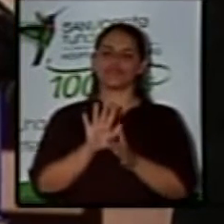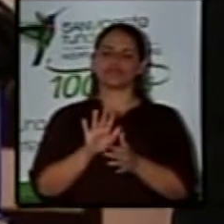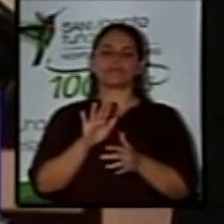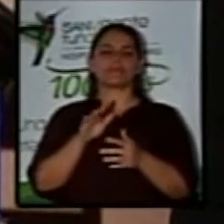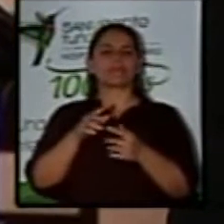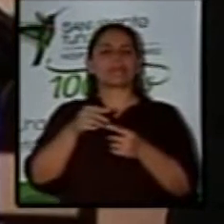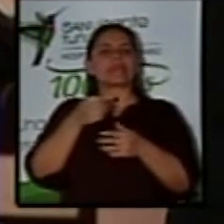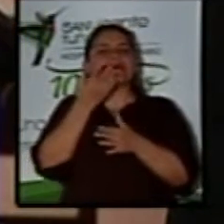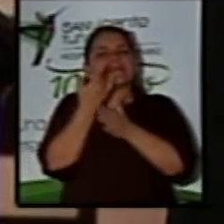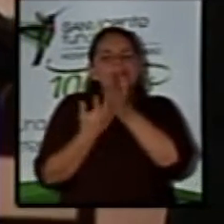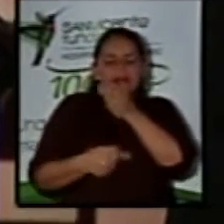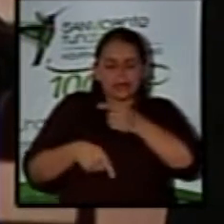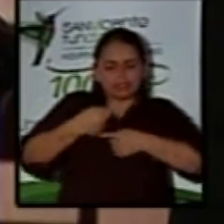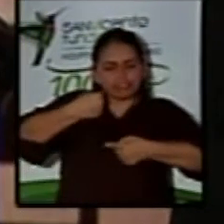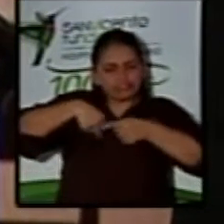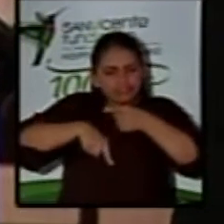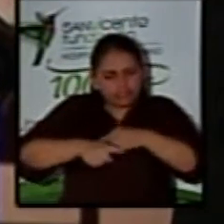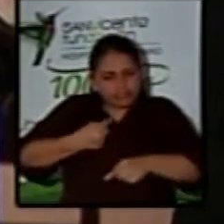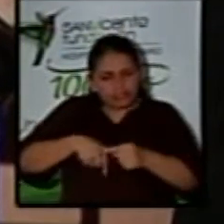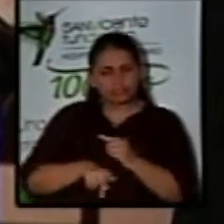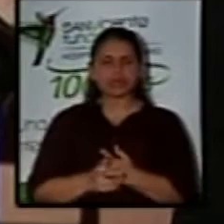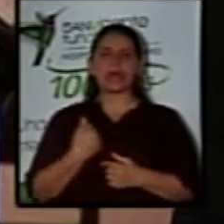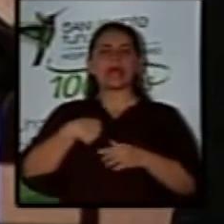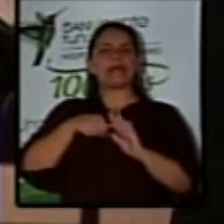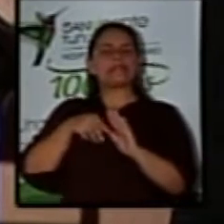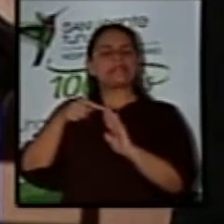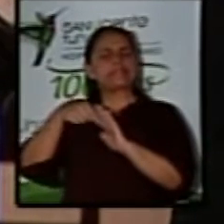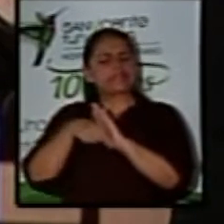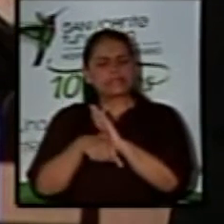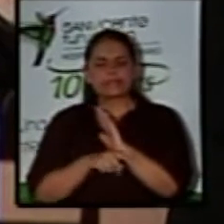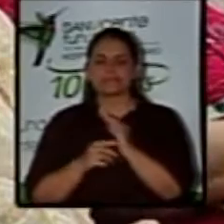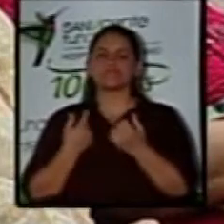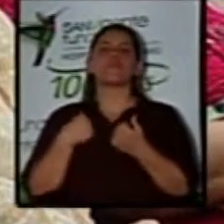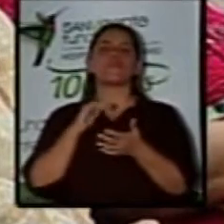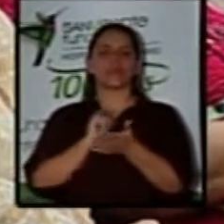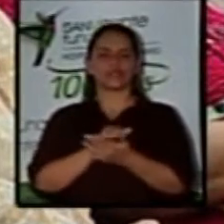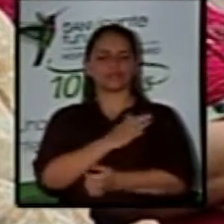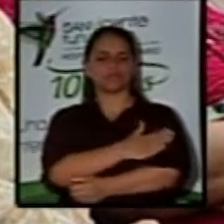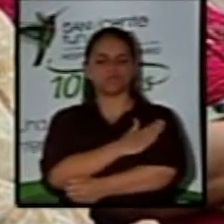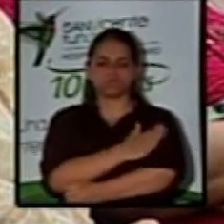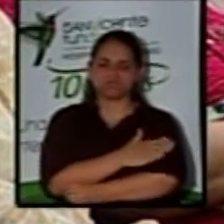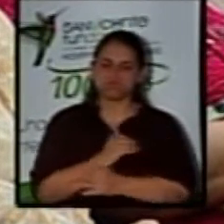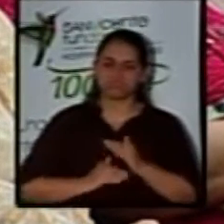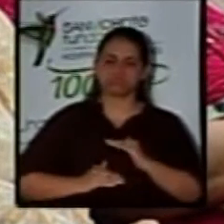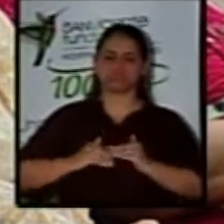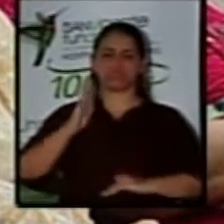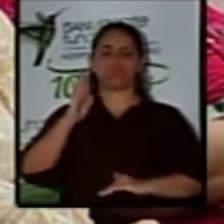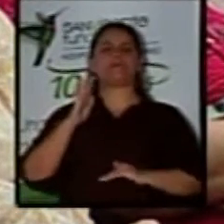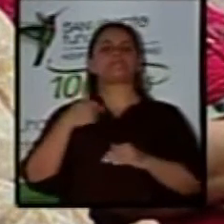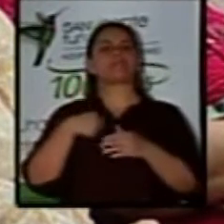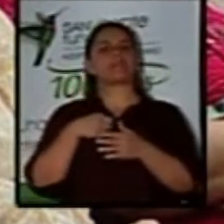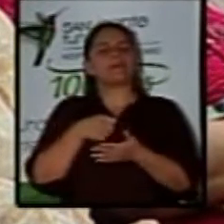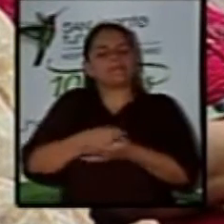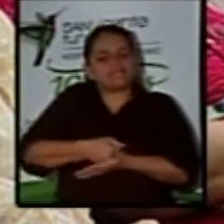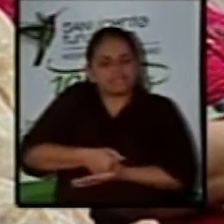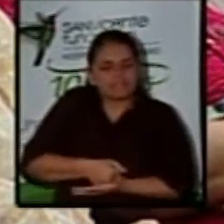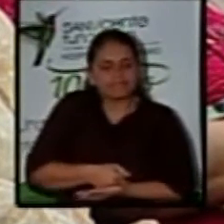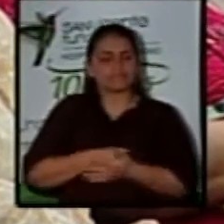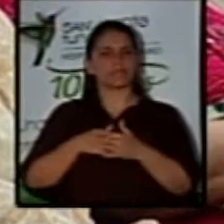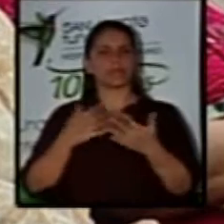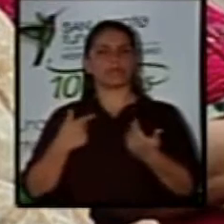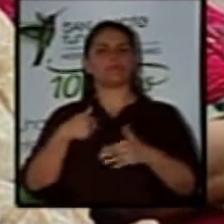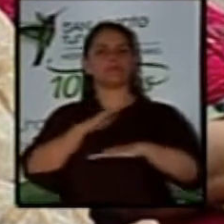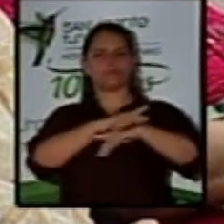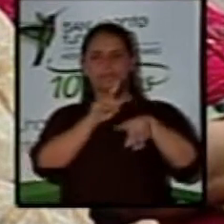un recorrido más largo y se aumenta la presión dentro de nuestras venas, llevando a las consecuencias en las